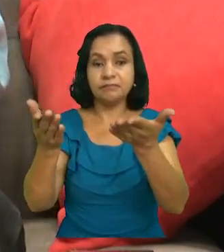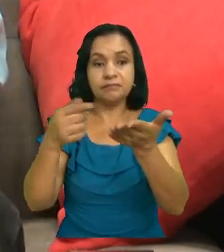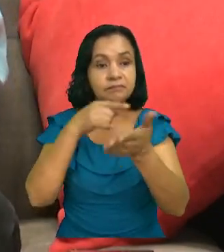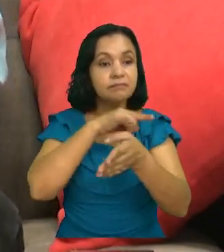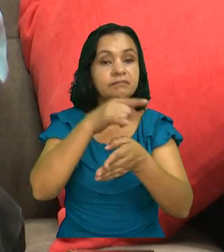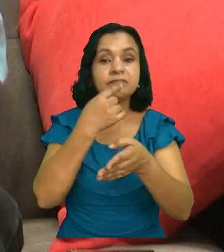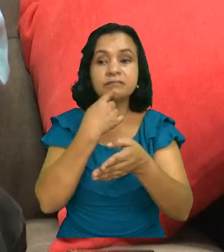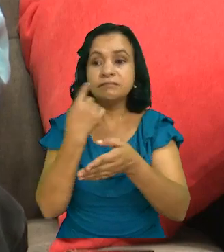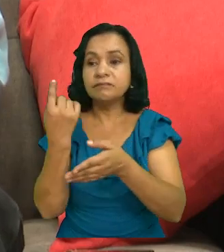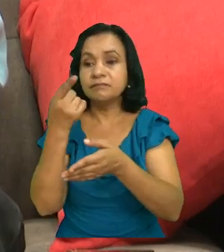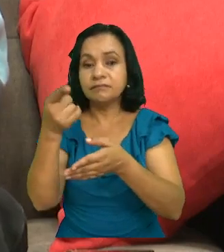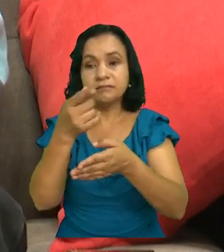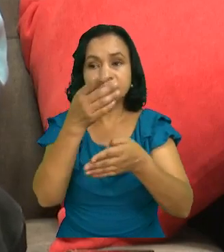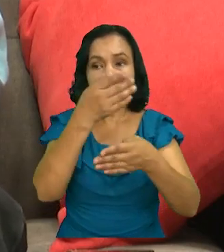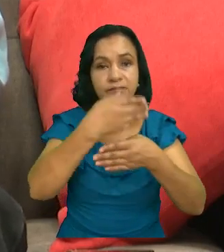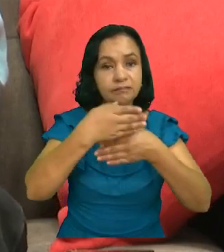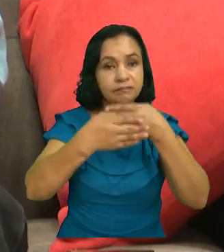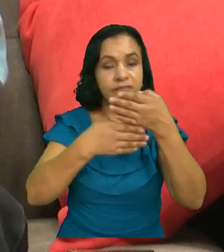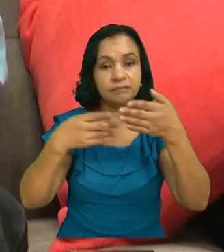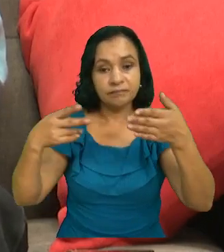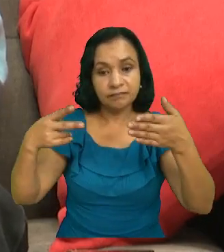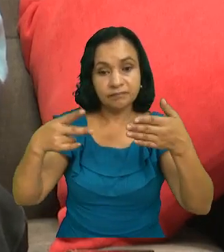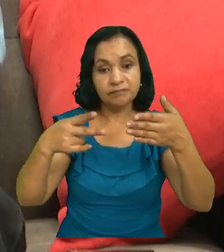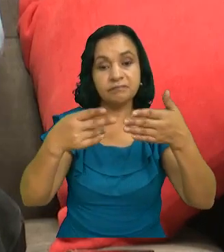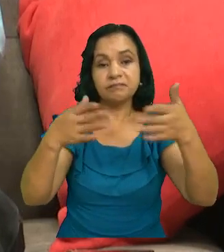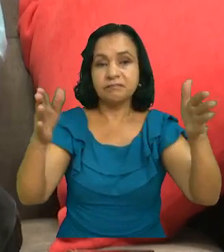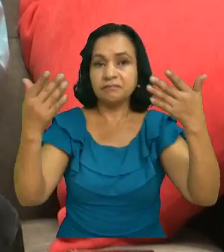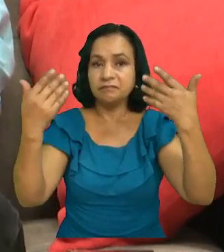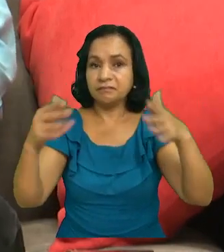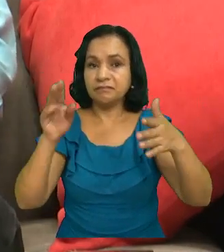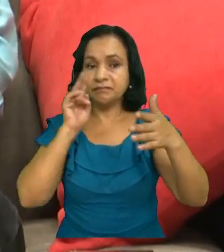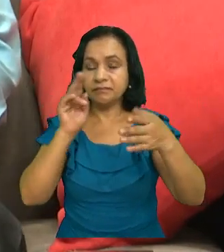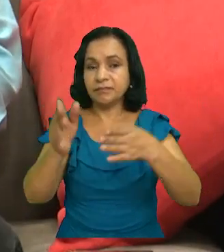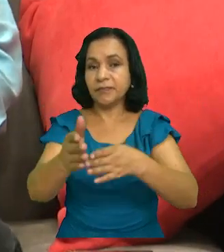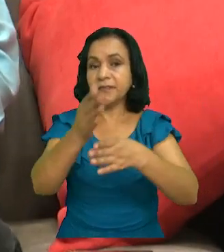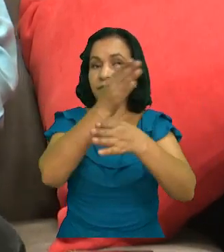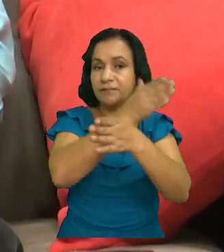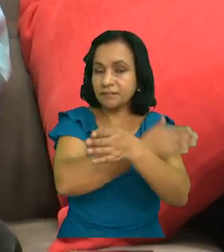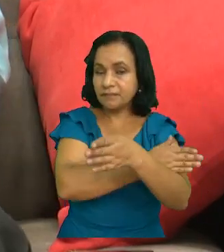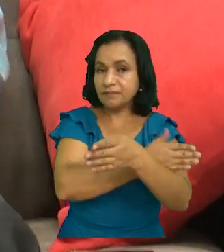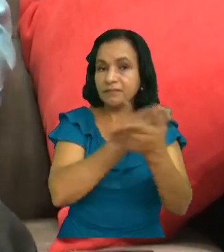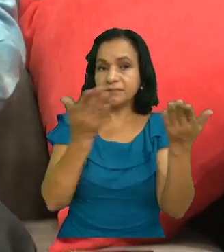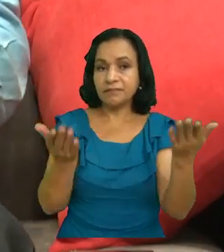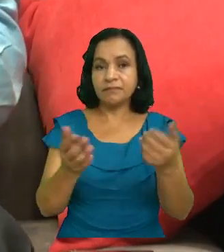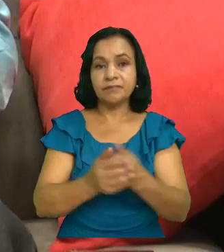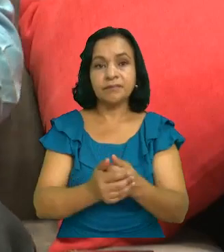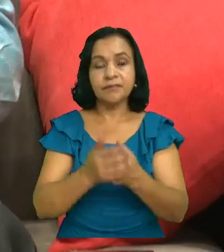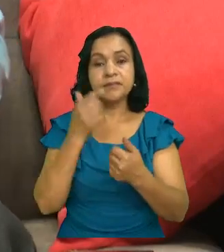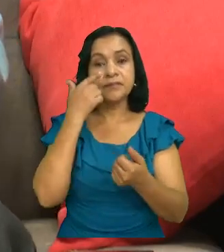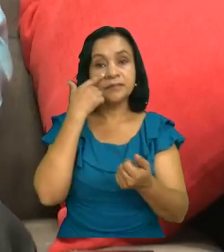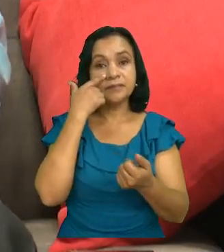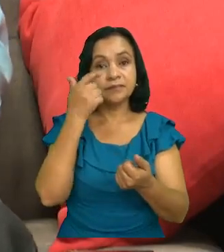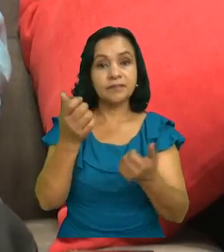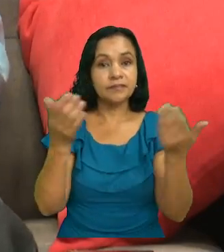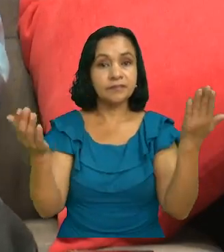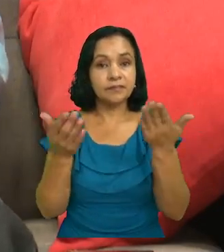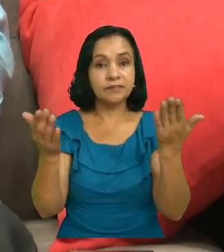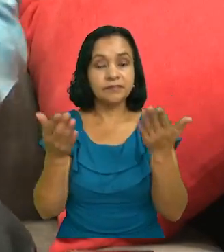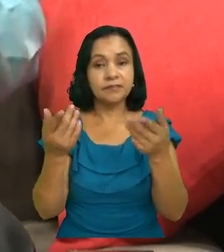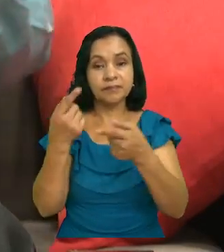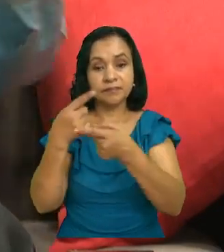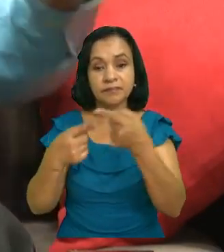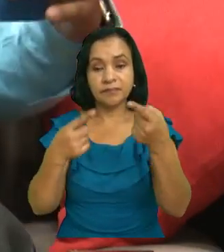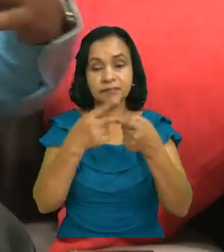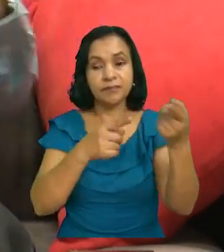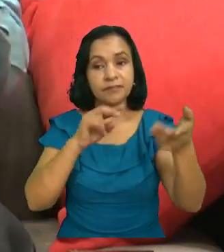Lo hemos visto, ¿no? Inaugurando obras antes de tiempo muchas veces. Conocer un poquito cómo está esa distribución y